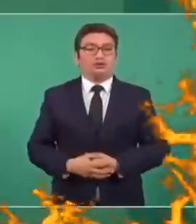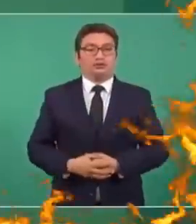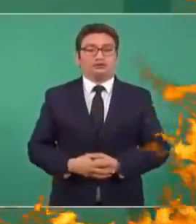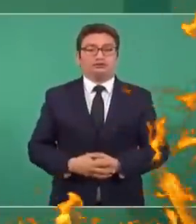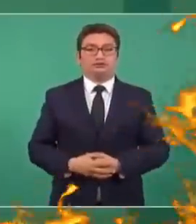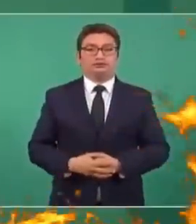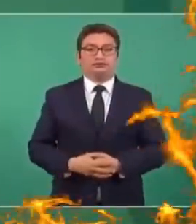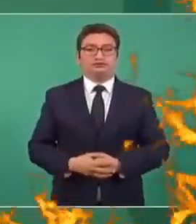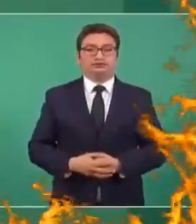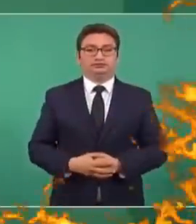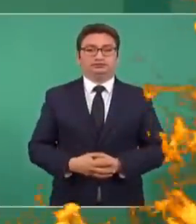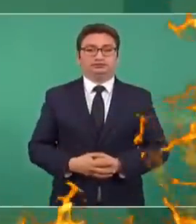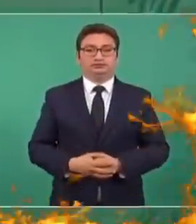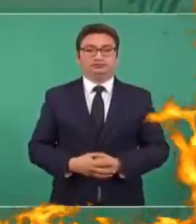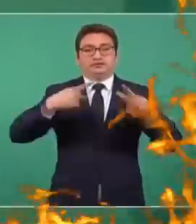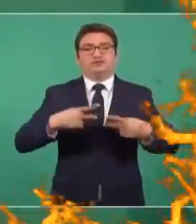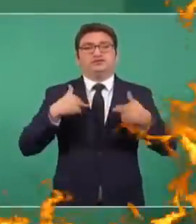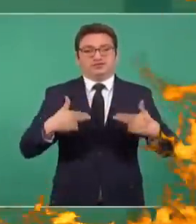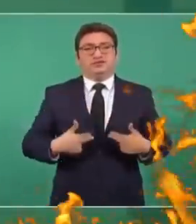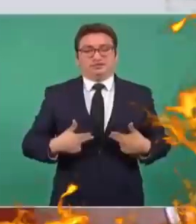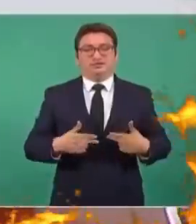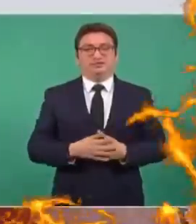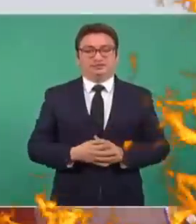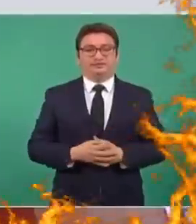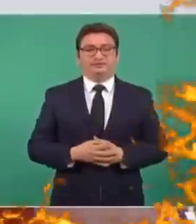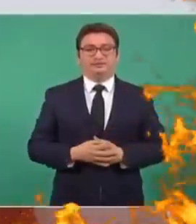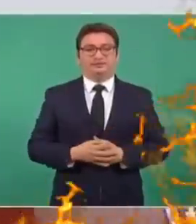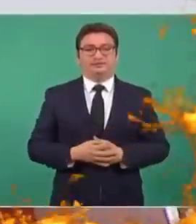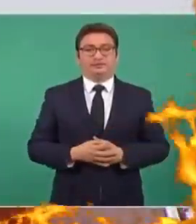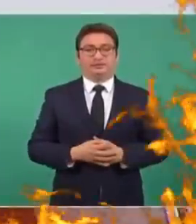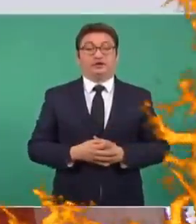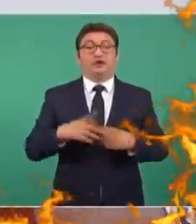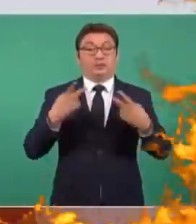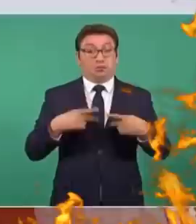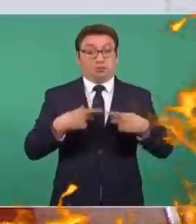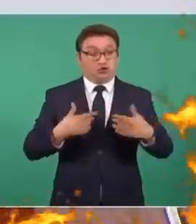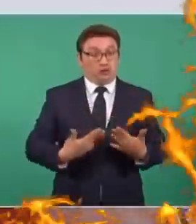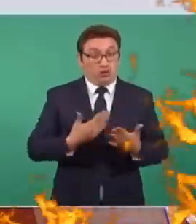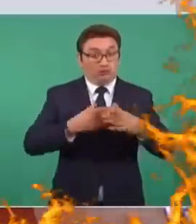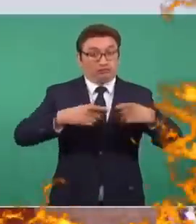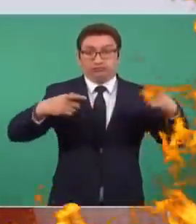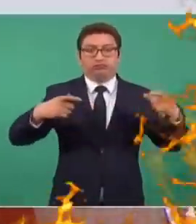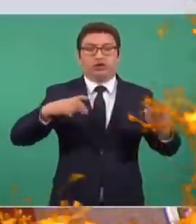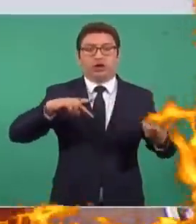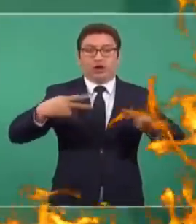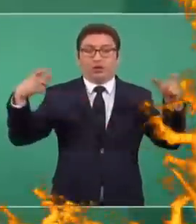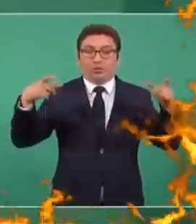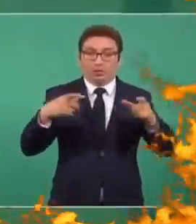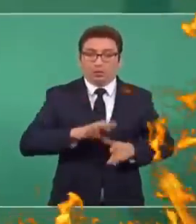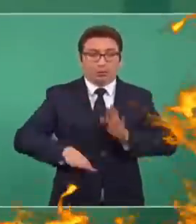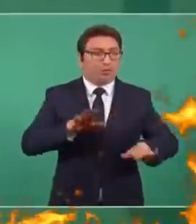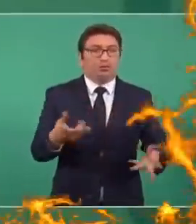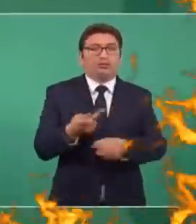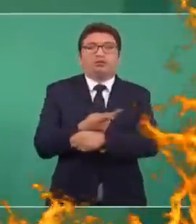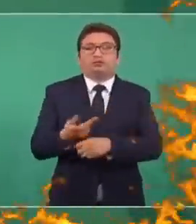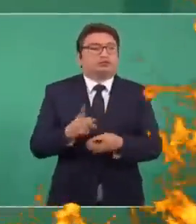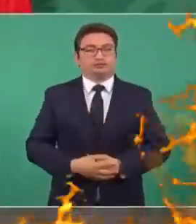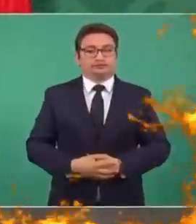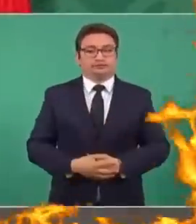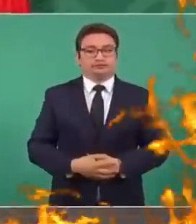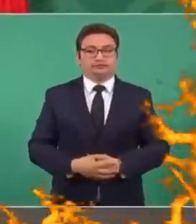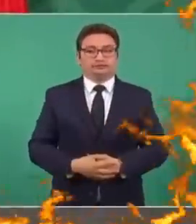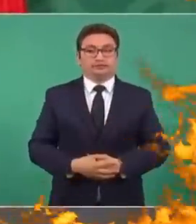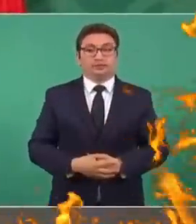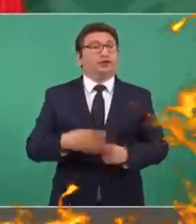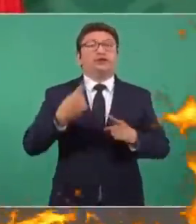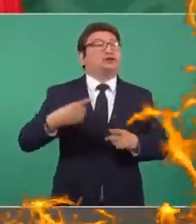esencia de la civilización? Y si en vez de aumentar la población se redujo, ¿dónde está el progreso?